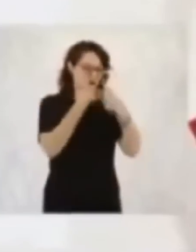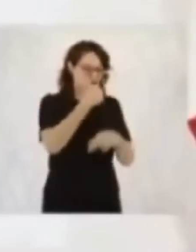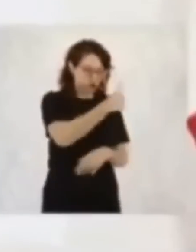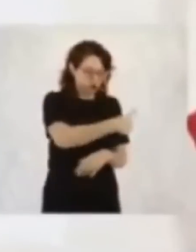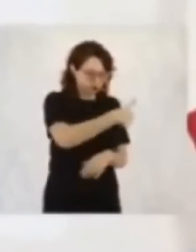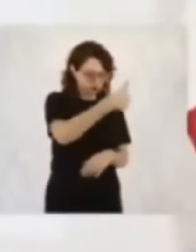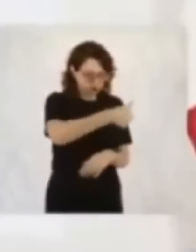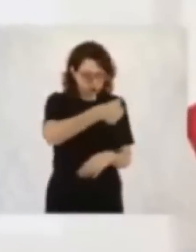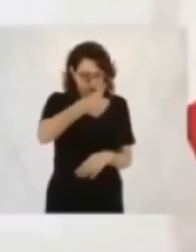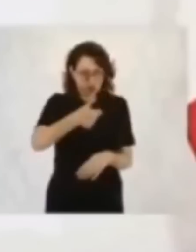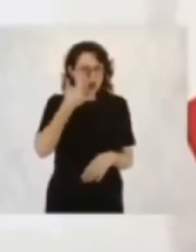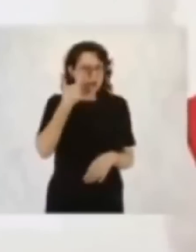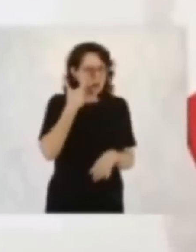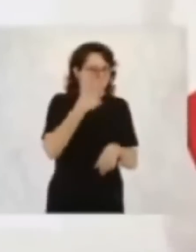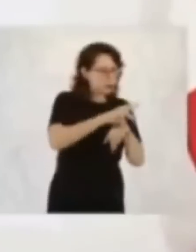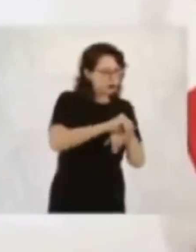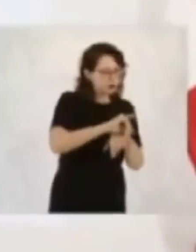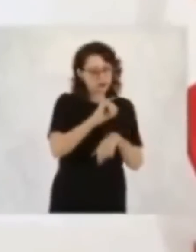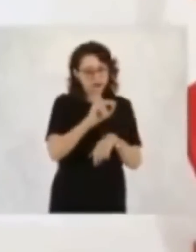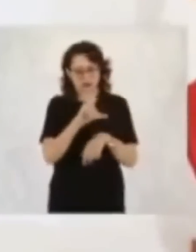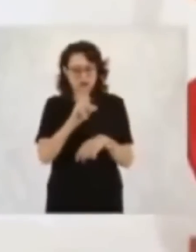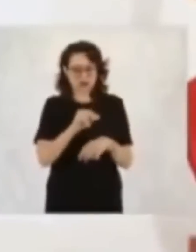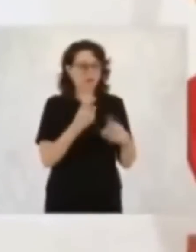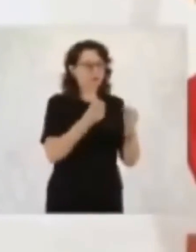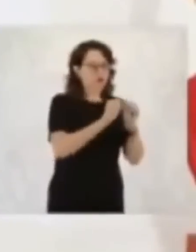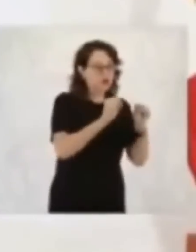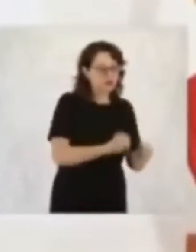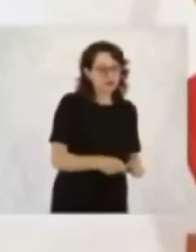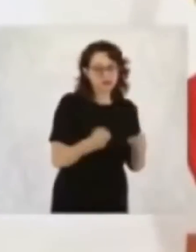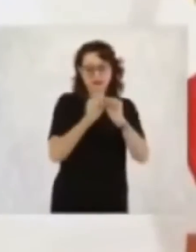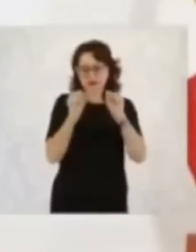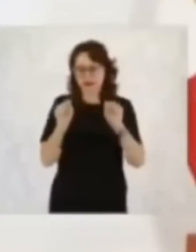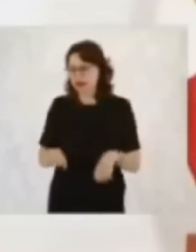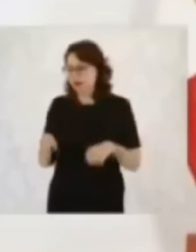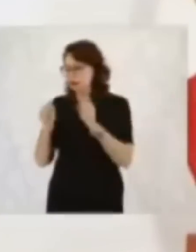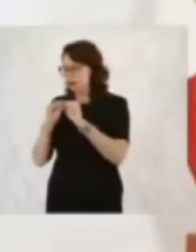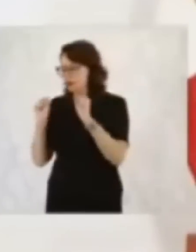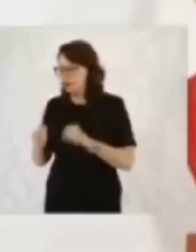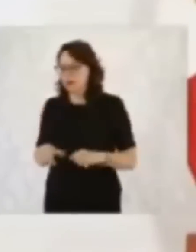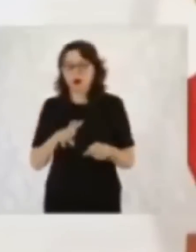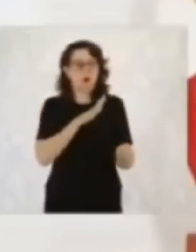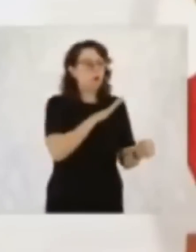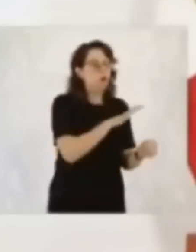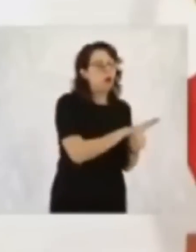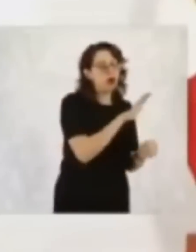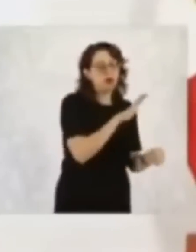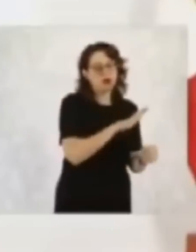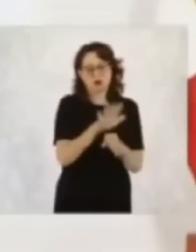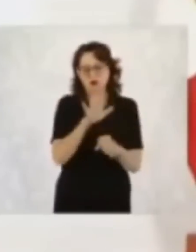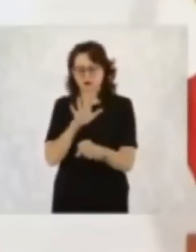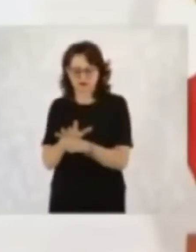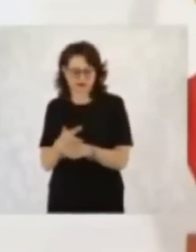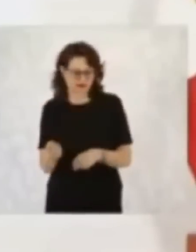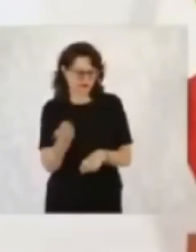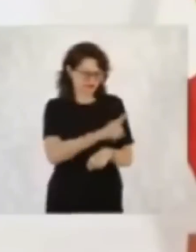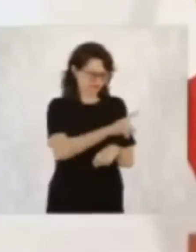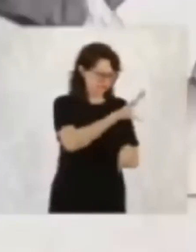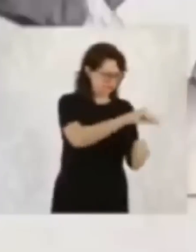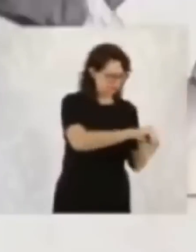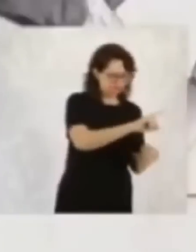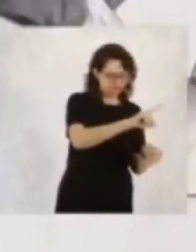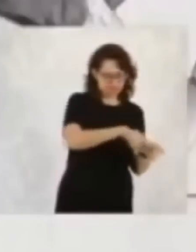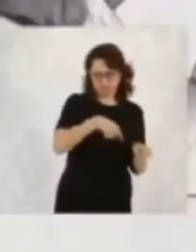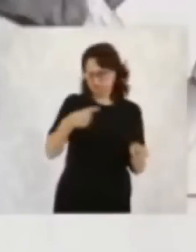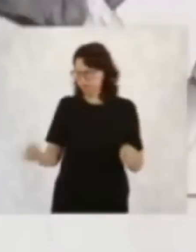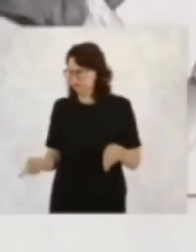irla a revisar, si tiene registro que es concesión para riego, pero en realidad se está utilizando para utilizar